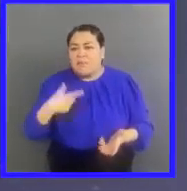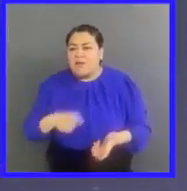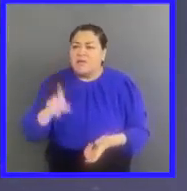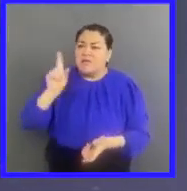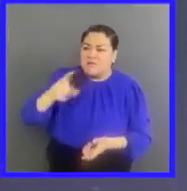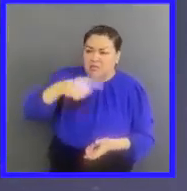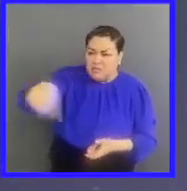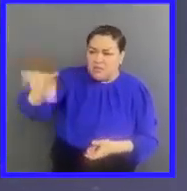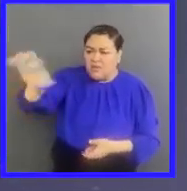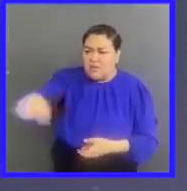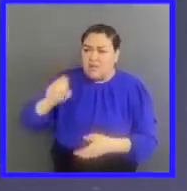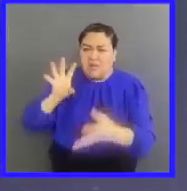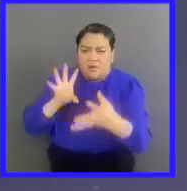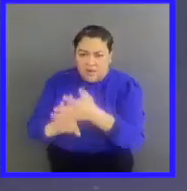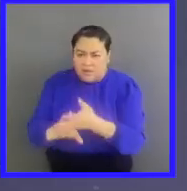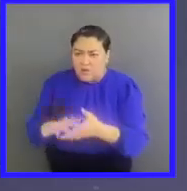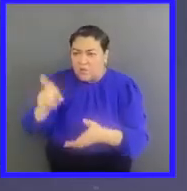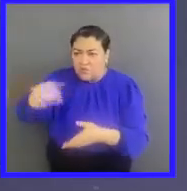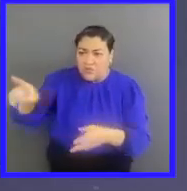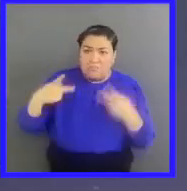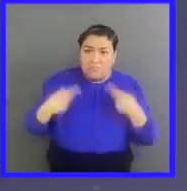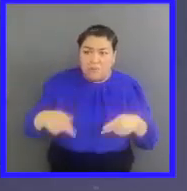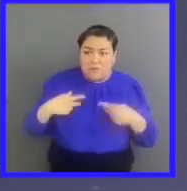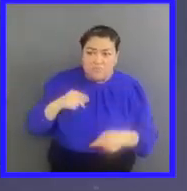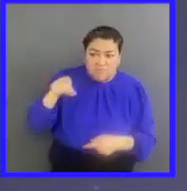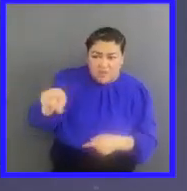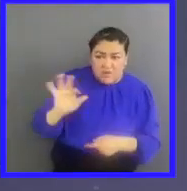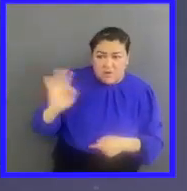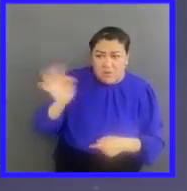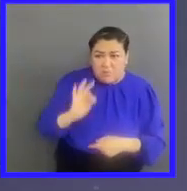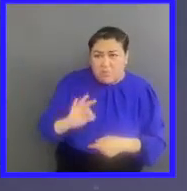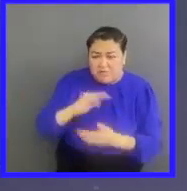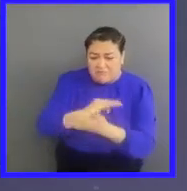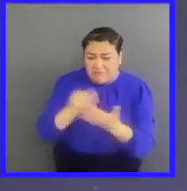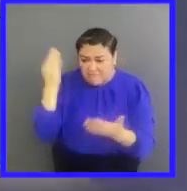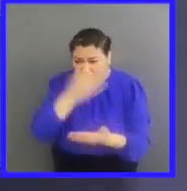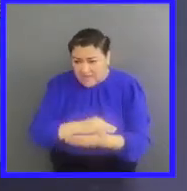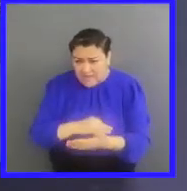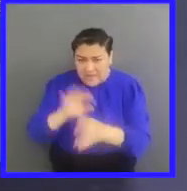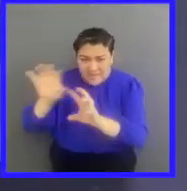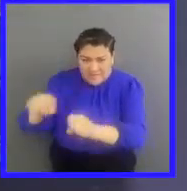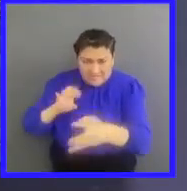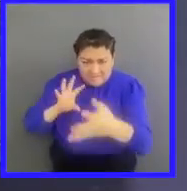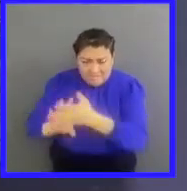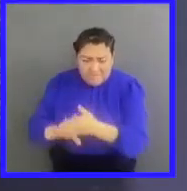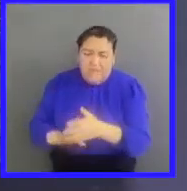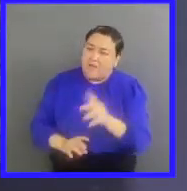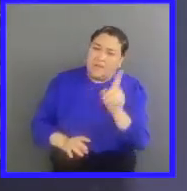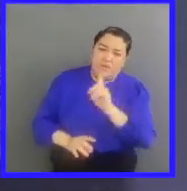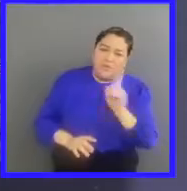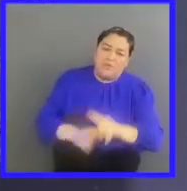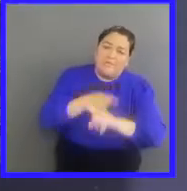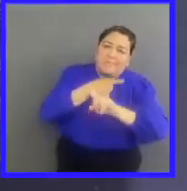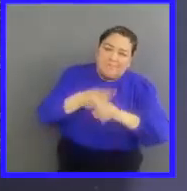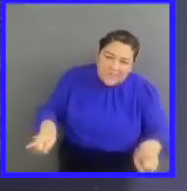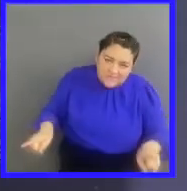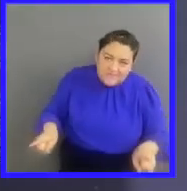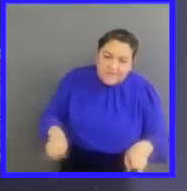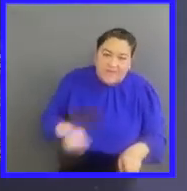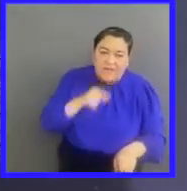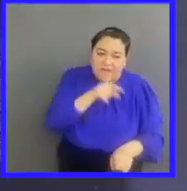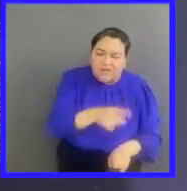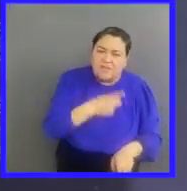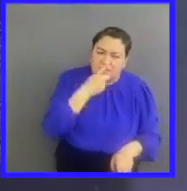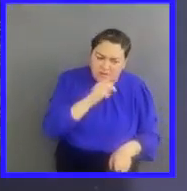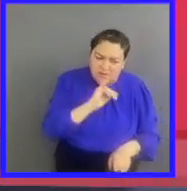cualquier contribuyente porque se sospeche que emitió una factura falsa. Subrayó que tiene objetivos específicos y justificados para combatir